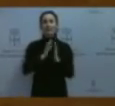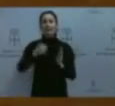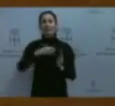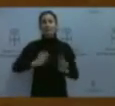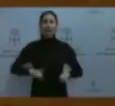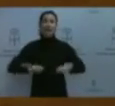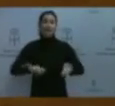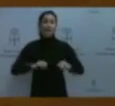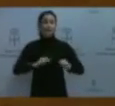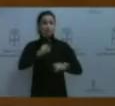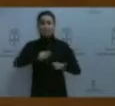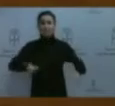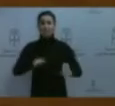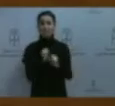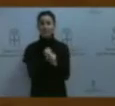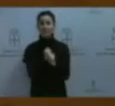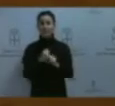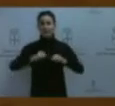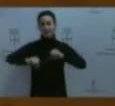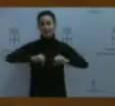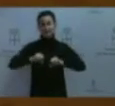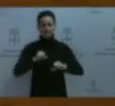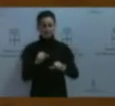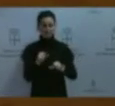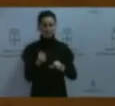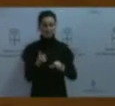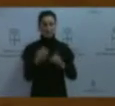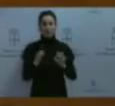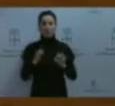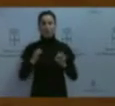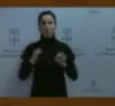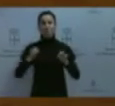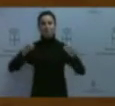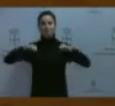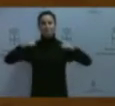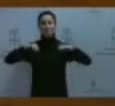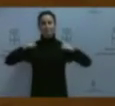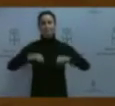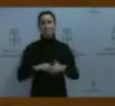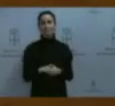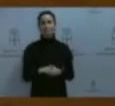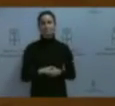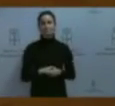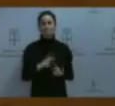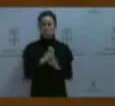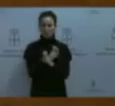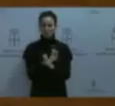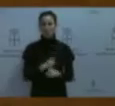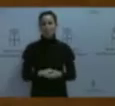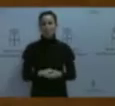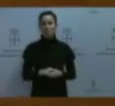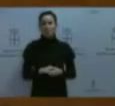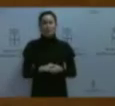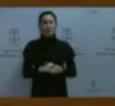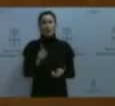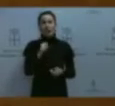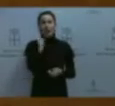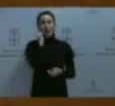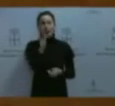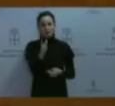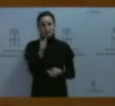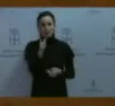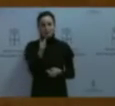facultativo que trabajaba nos quirófanos de traumatología, entre otros, diose cuenta de que se estaban